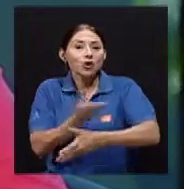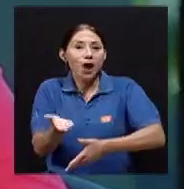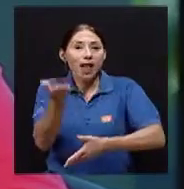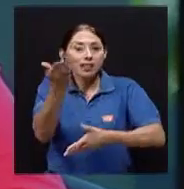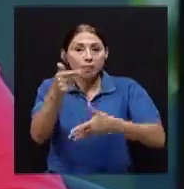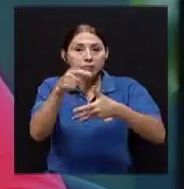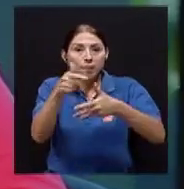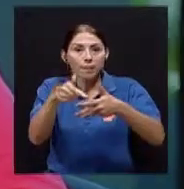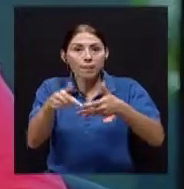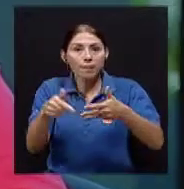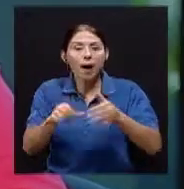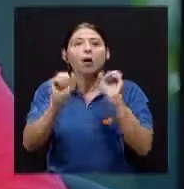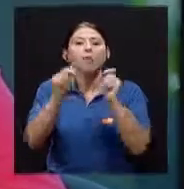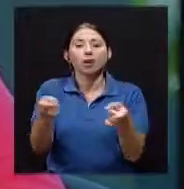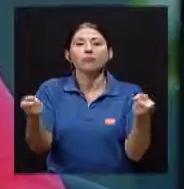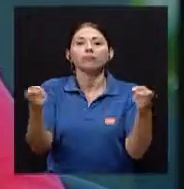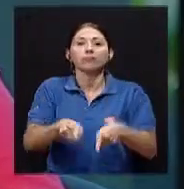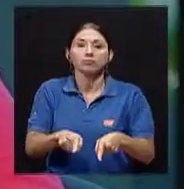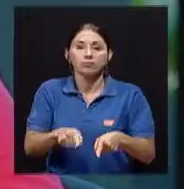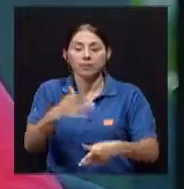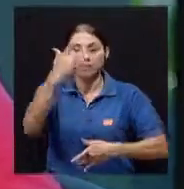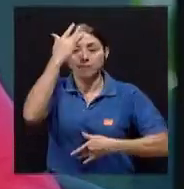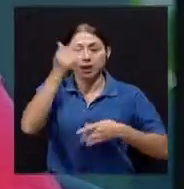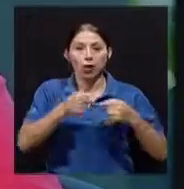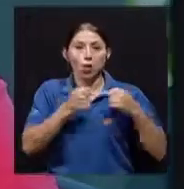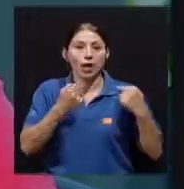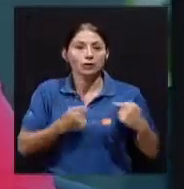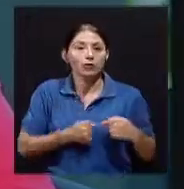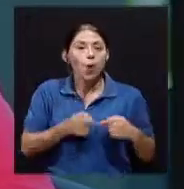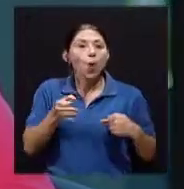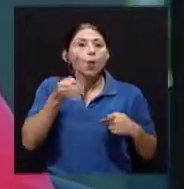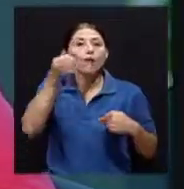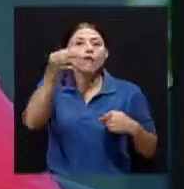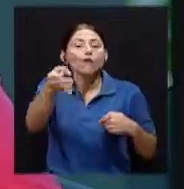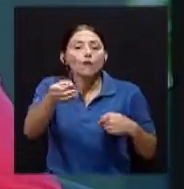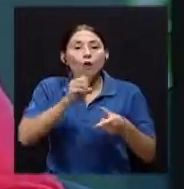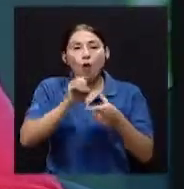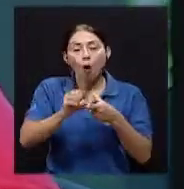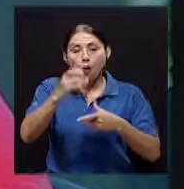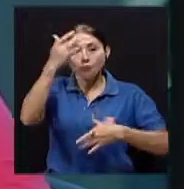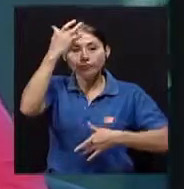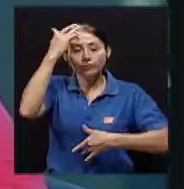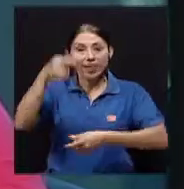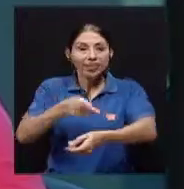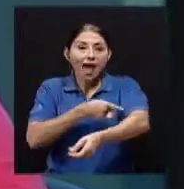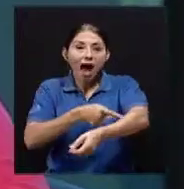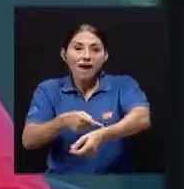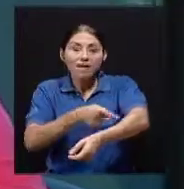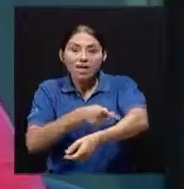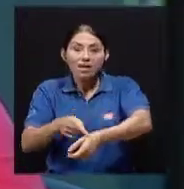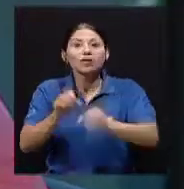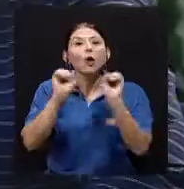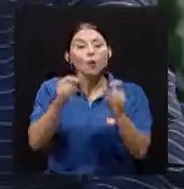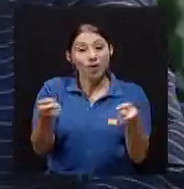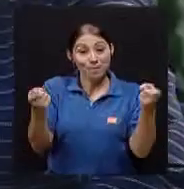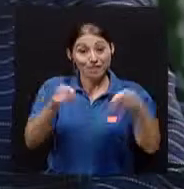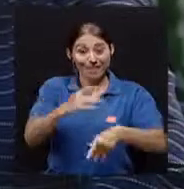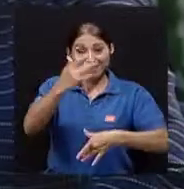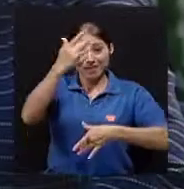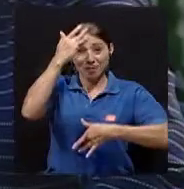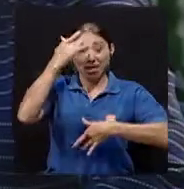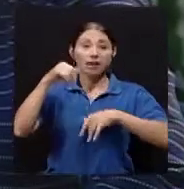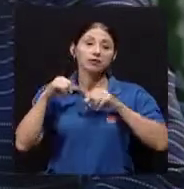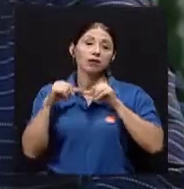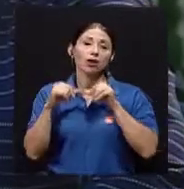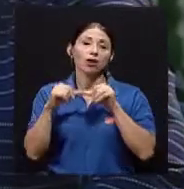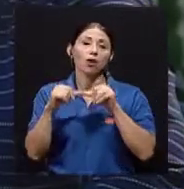que me enferme el día de mañana del corazón, que padezca de diabetes, o sea, que genere un montón de enfermedades crónicas que en